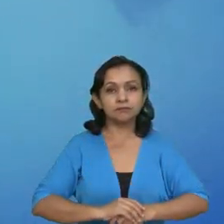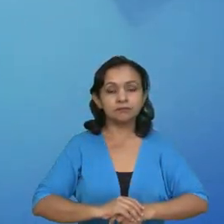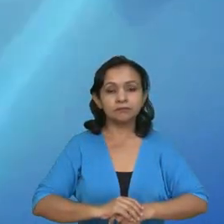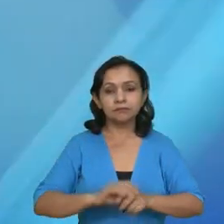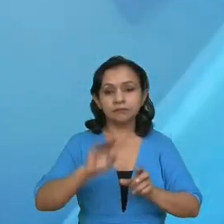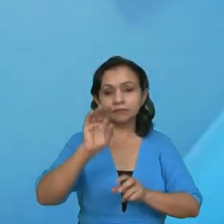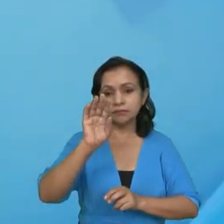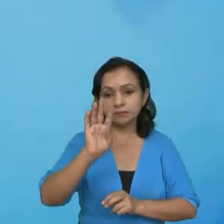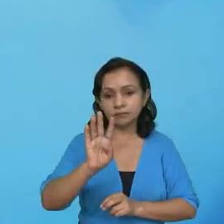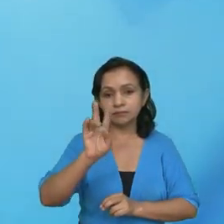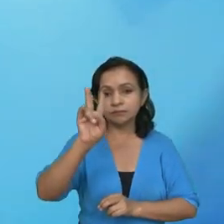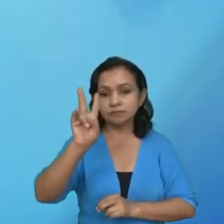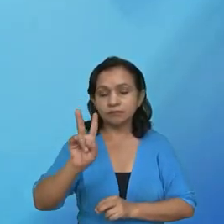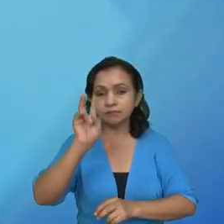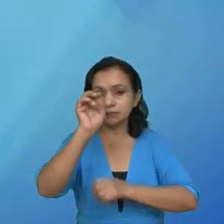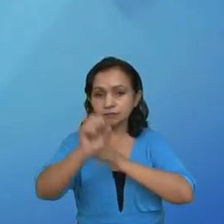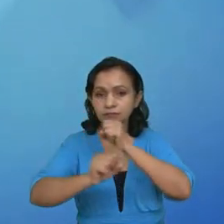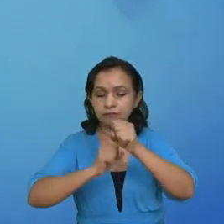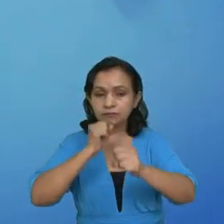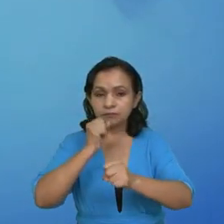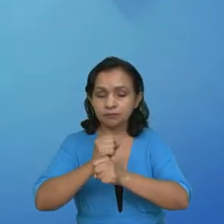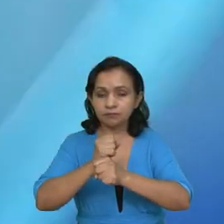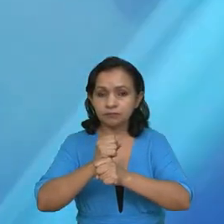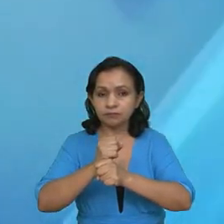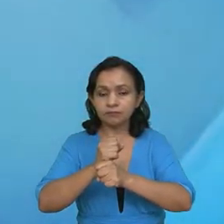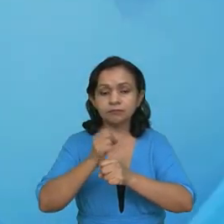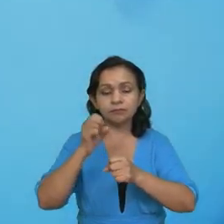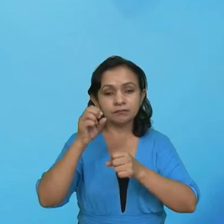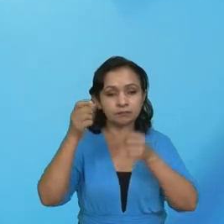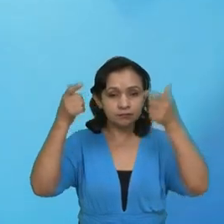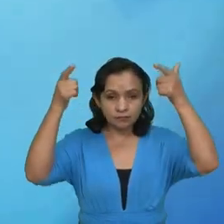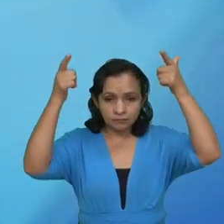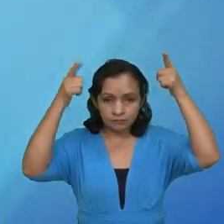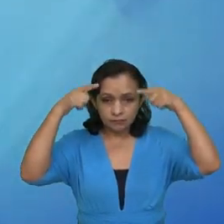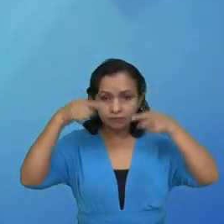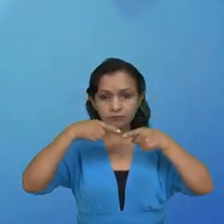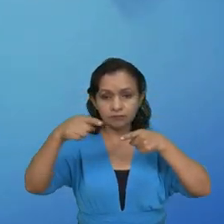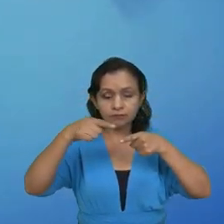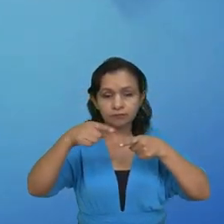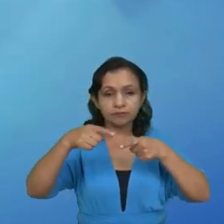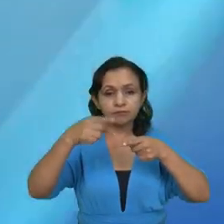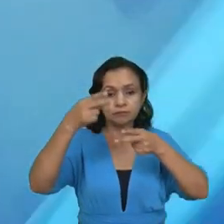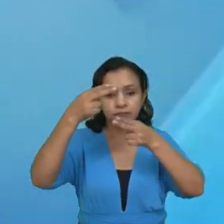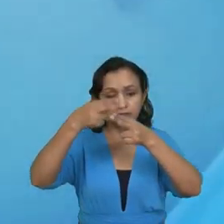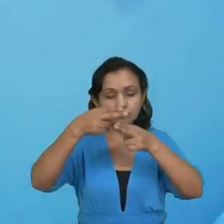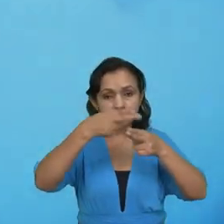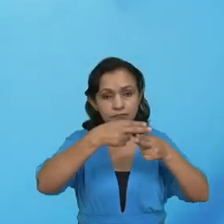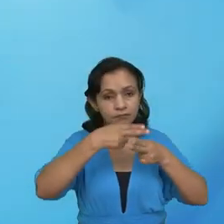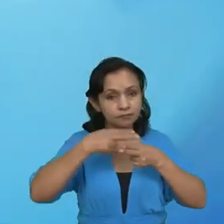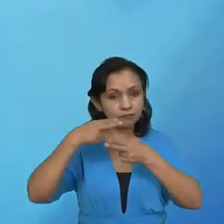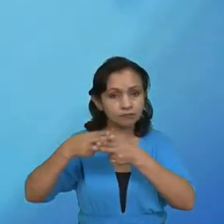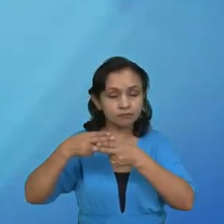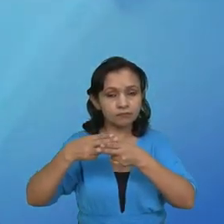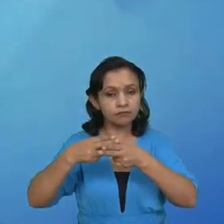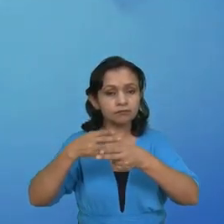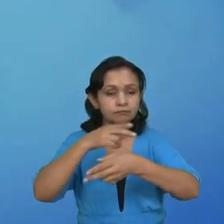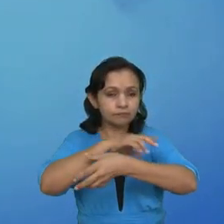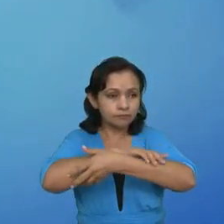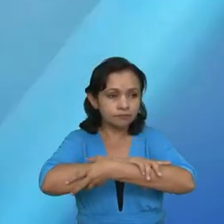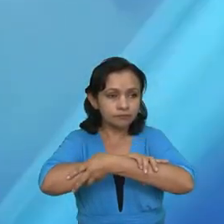42 años de la heroica gesta de monimbó con los nombres de nuestros compañeros